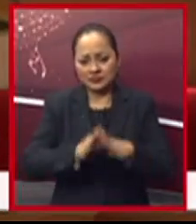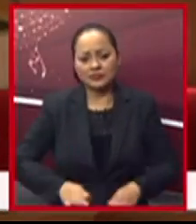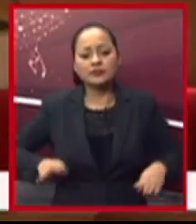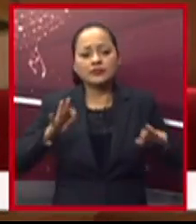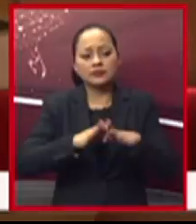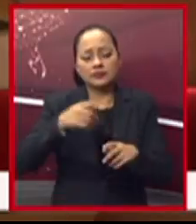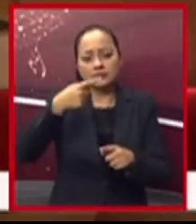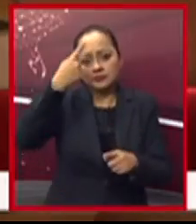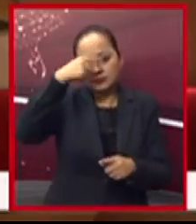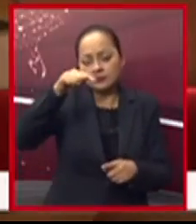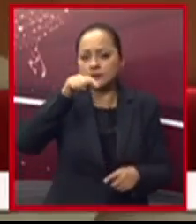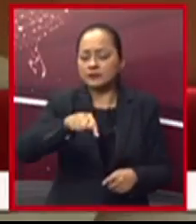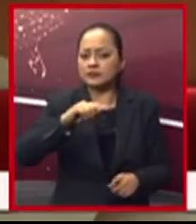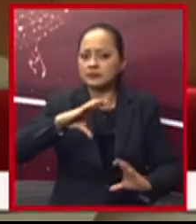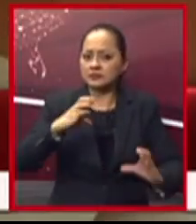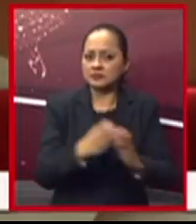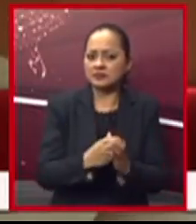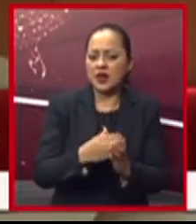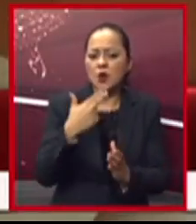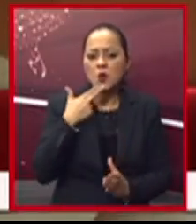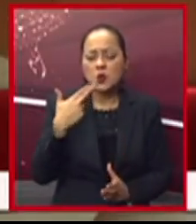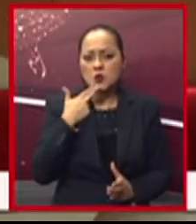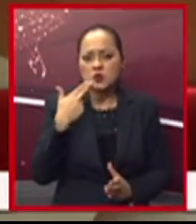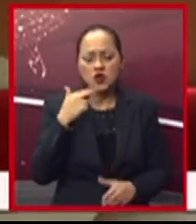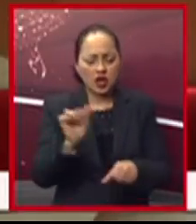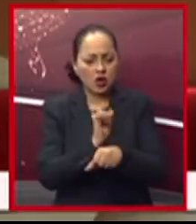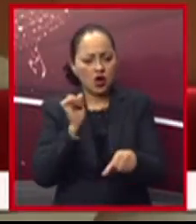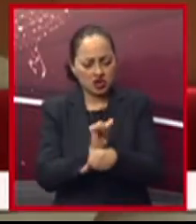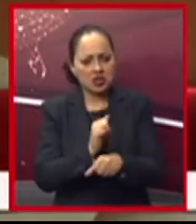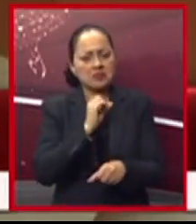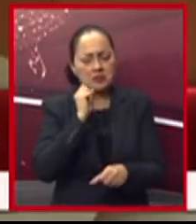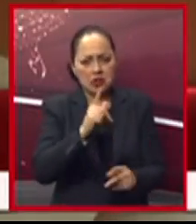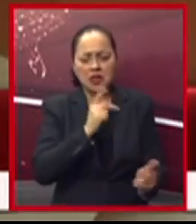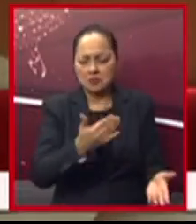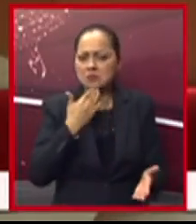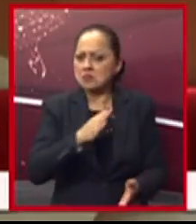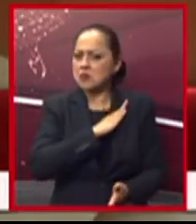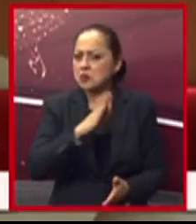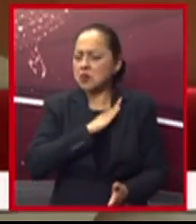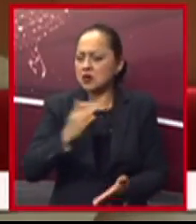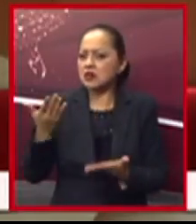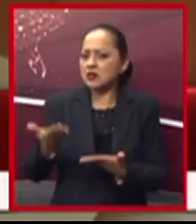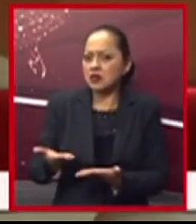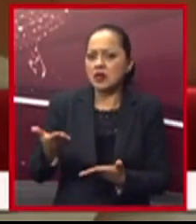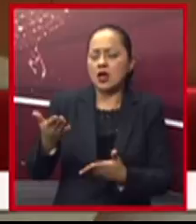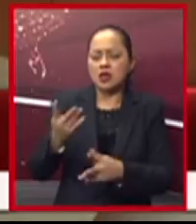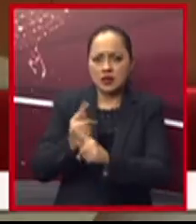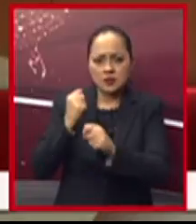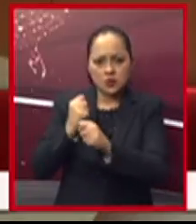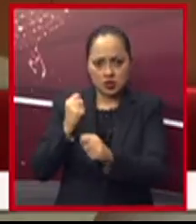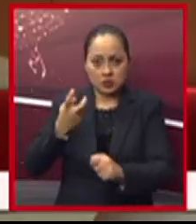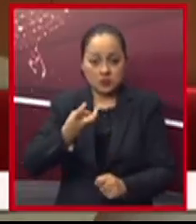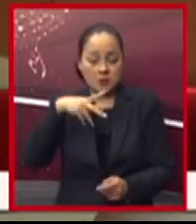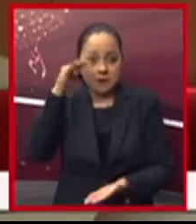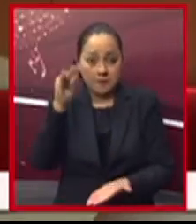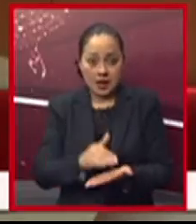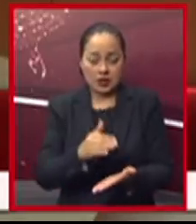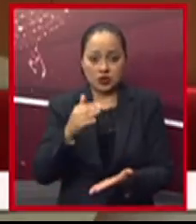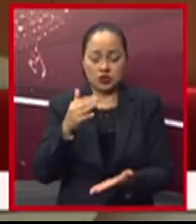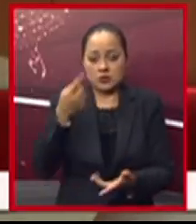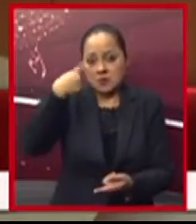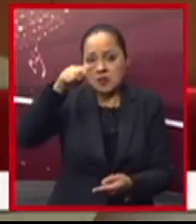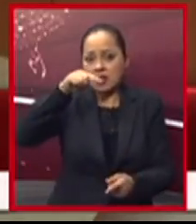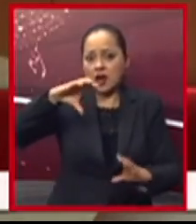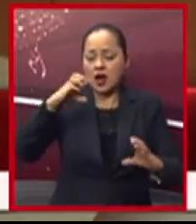para desincentivar el uso del automóvil, con lo que se reducirían las posibilidades de que